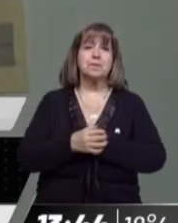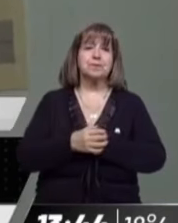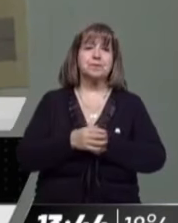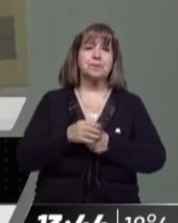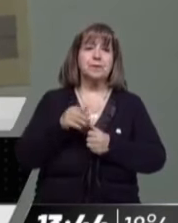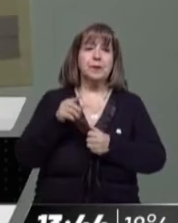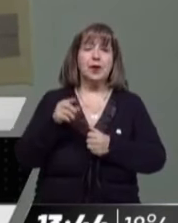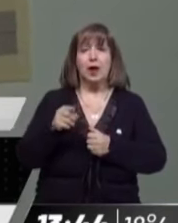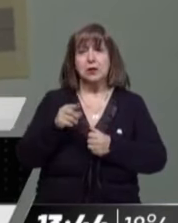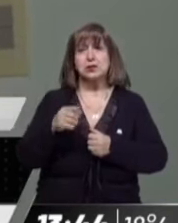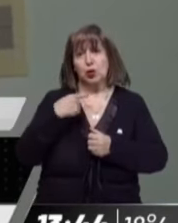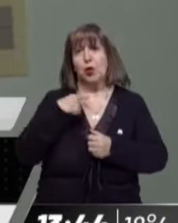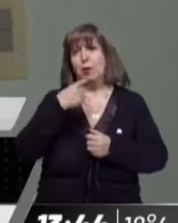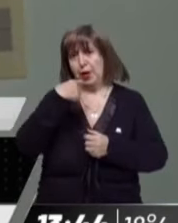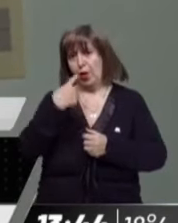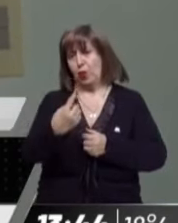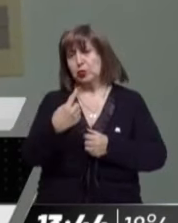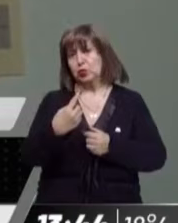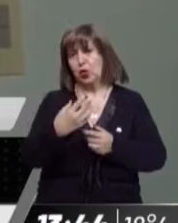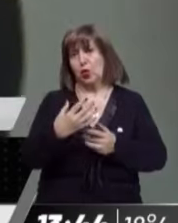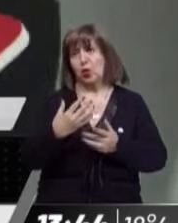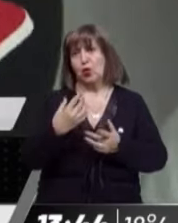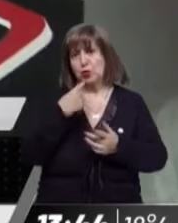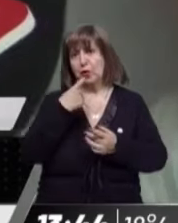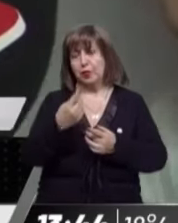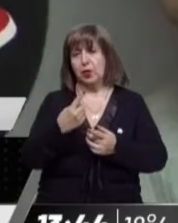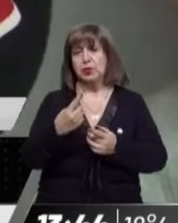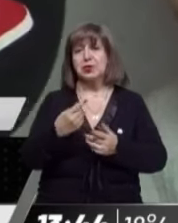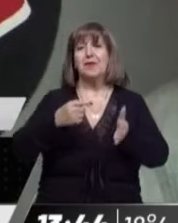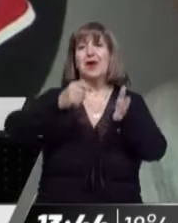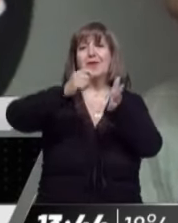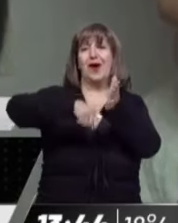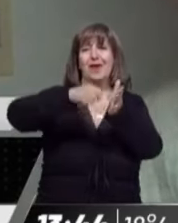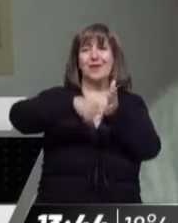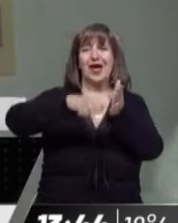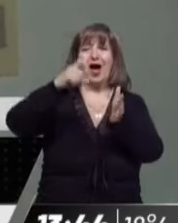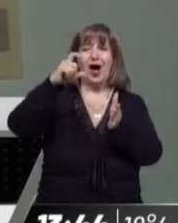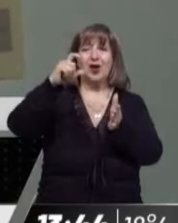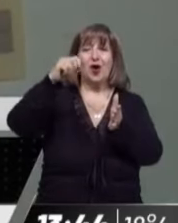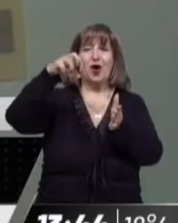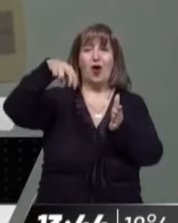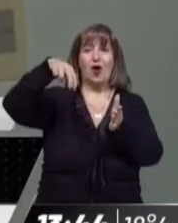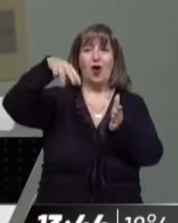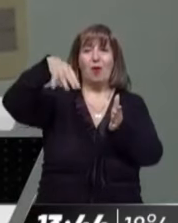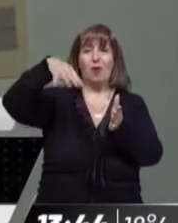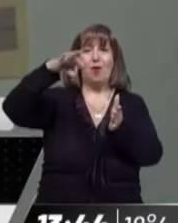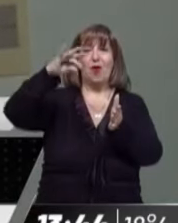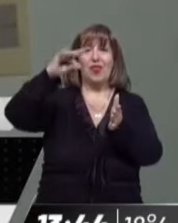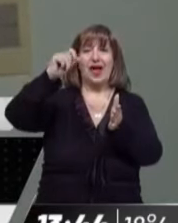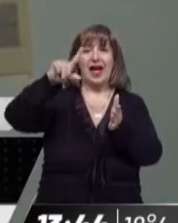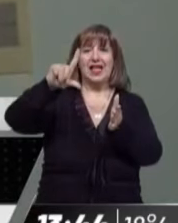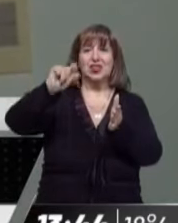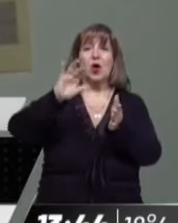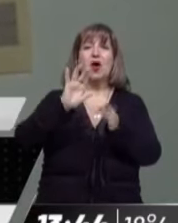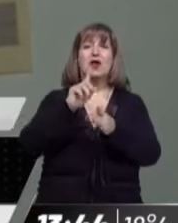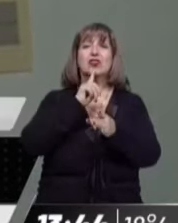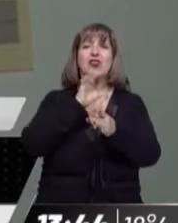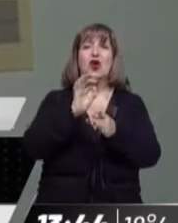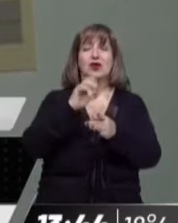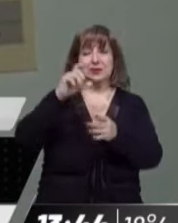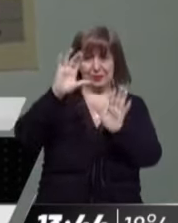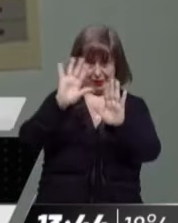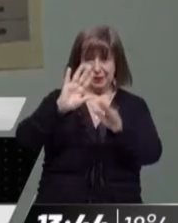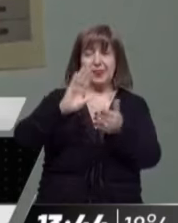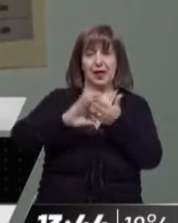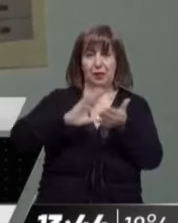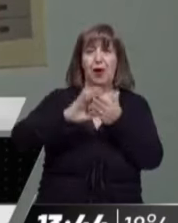y lo hemos consultado como el mejor recurso como dato hacerle firmar el papel de que iban a devolver tampoco sirve y con el in local